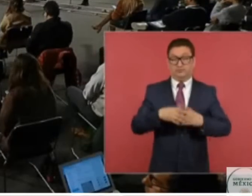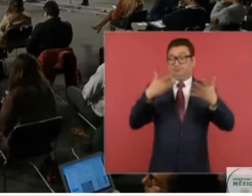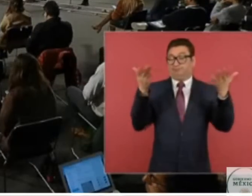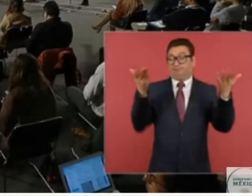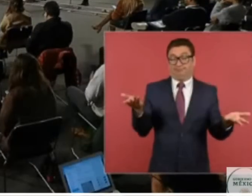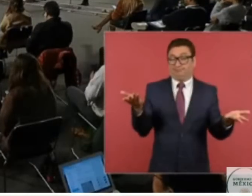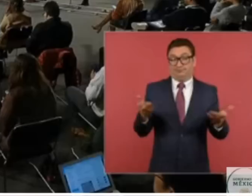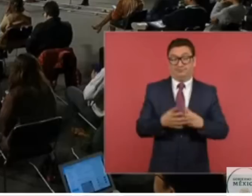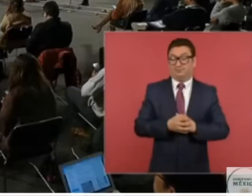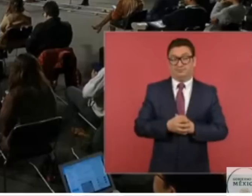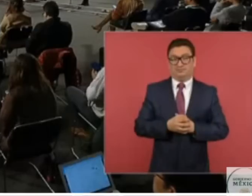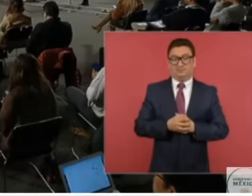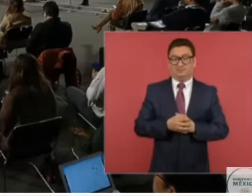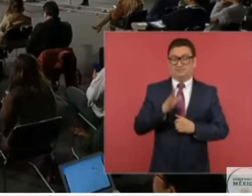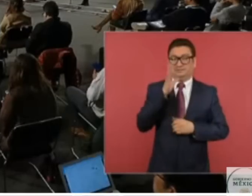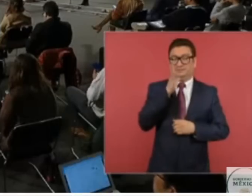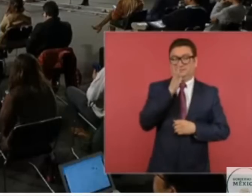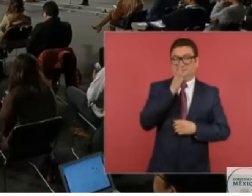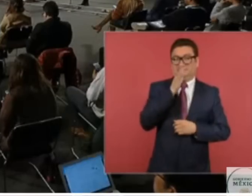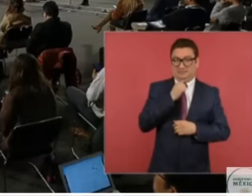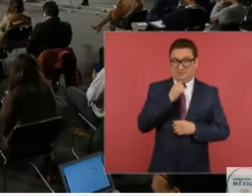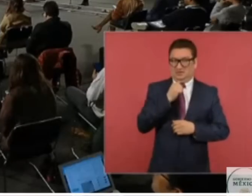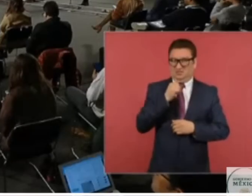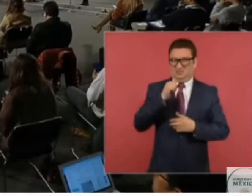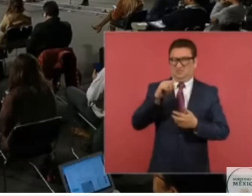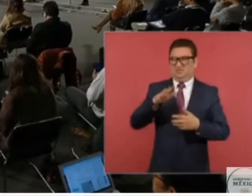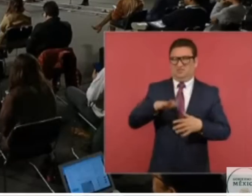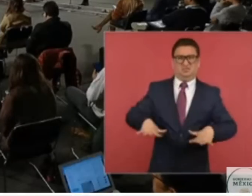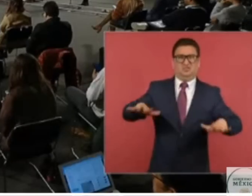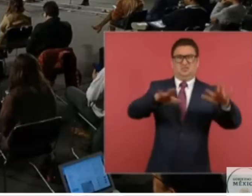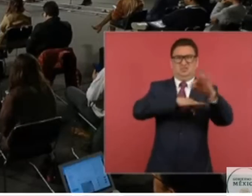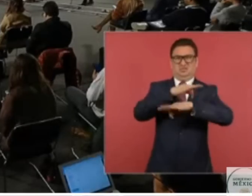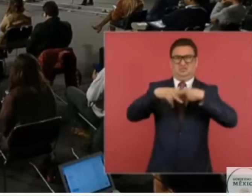no pudo. Una gran rebelión popular.